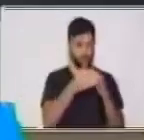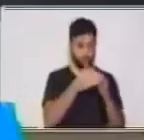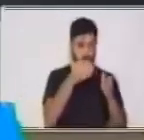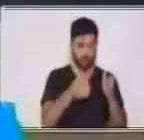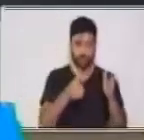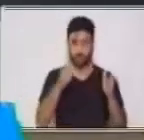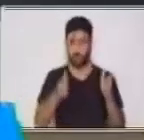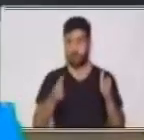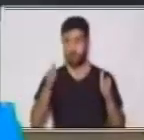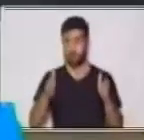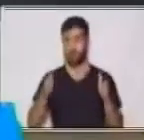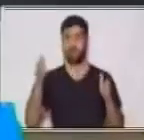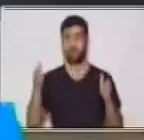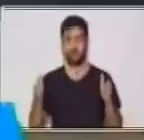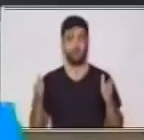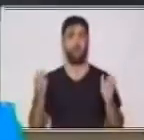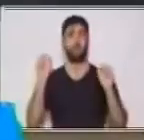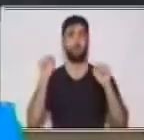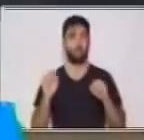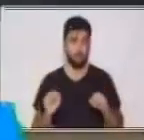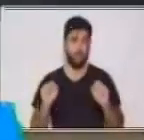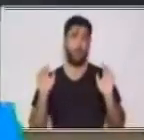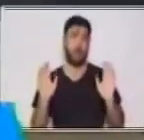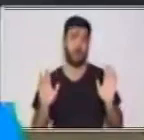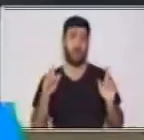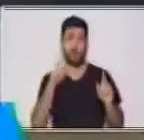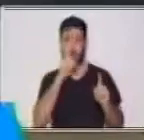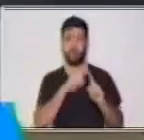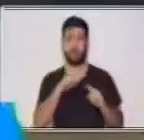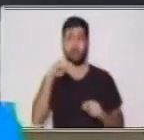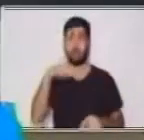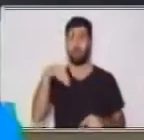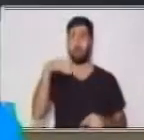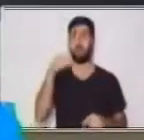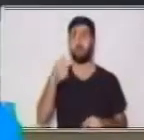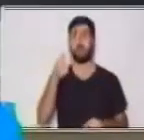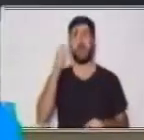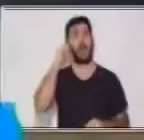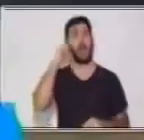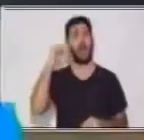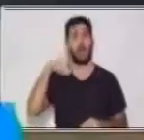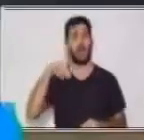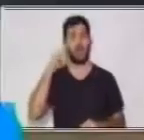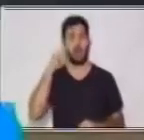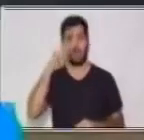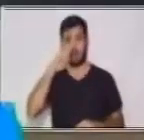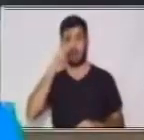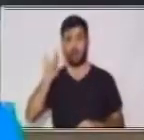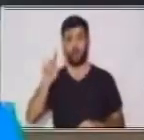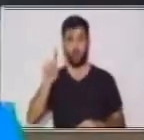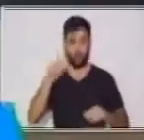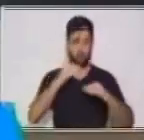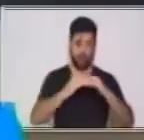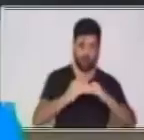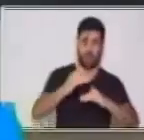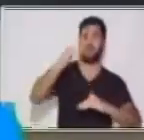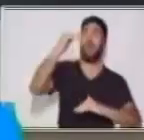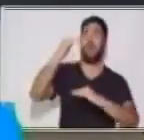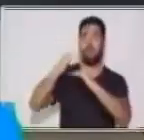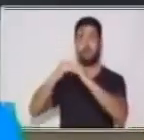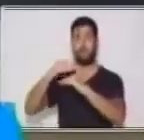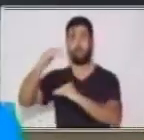graduada puede tomar una magnitud también que podría ser dado con una dimensional